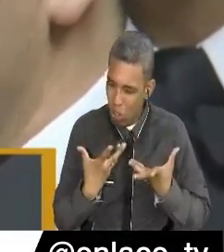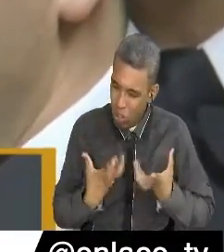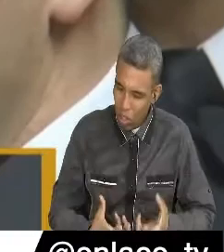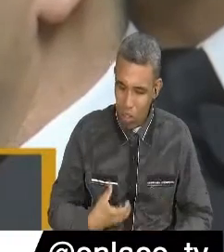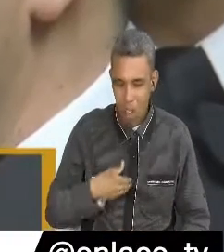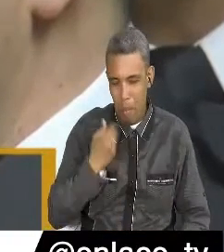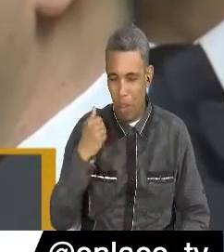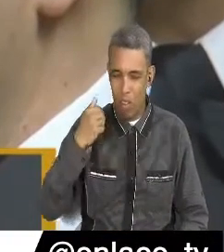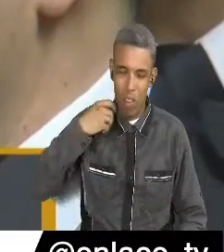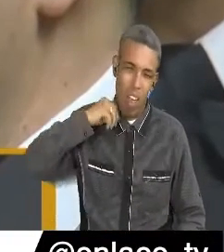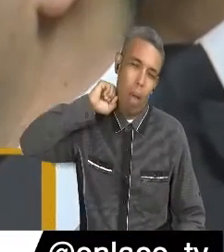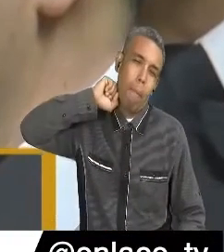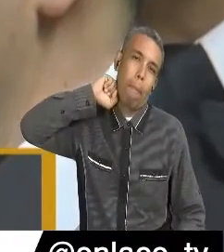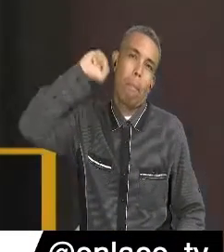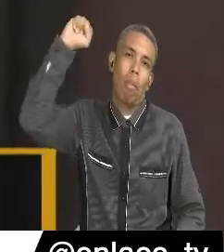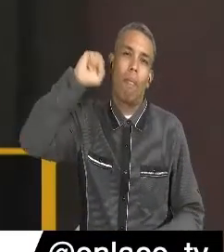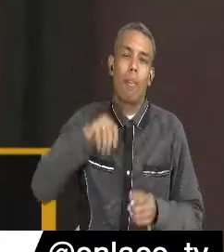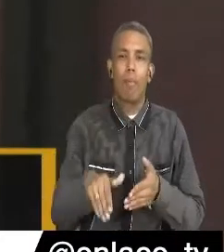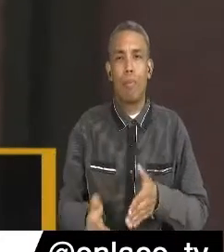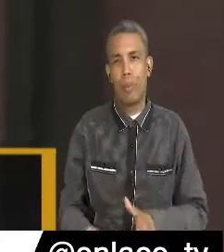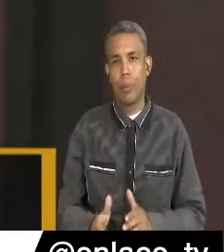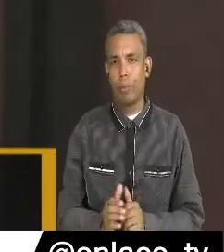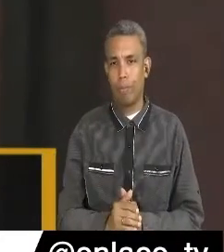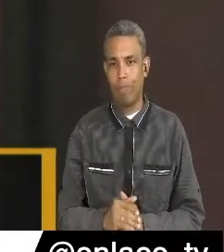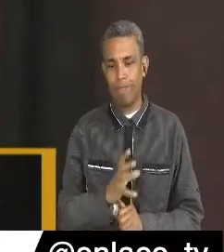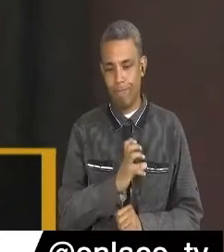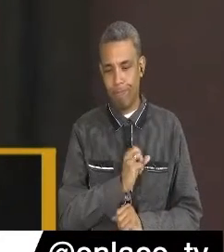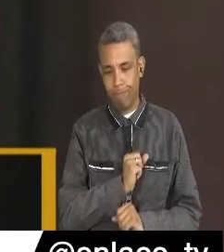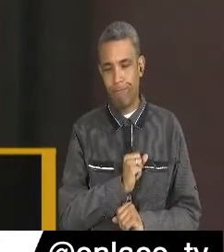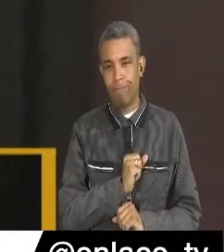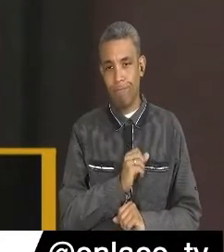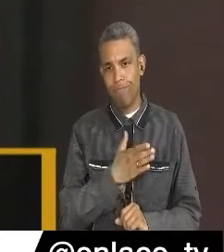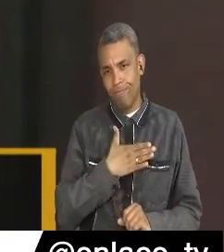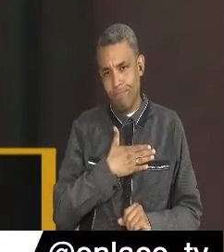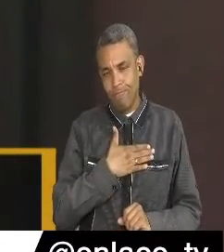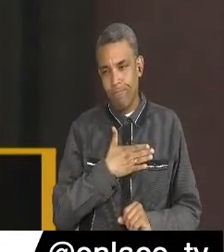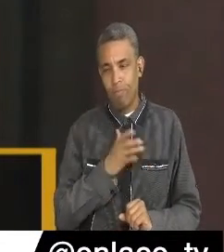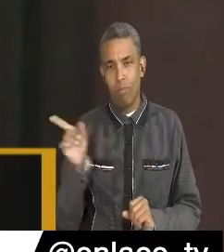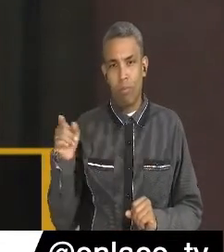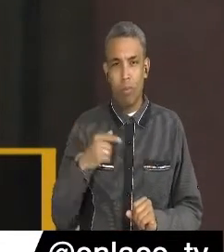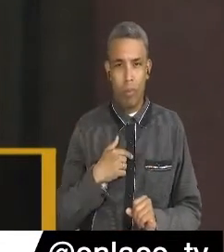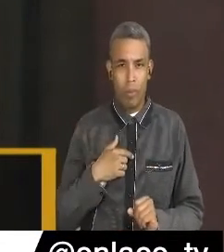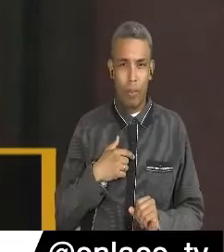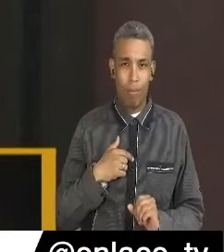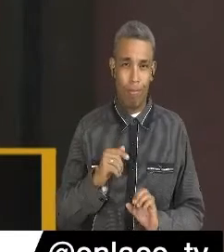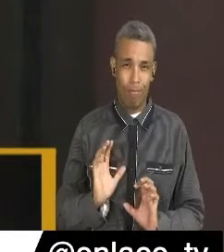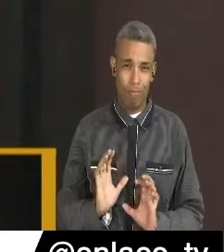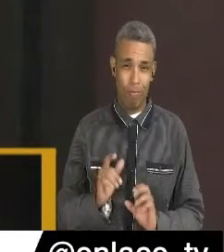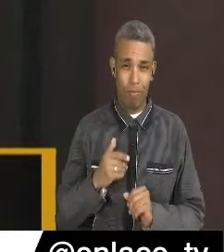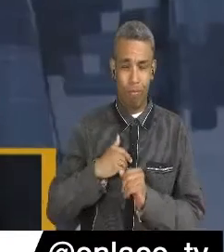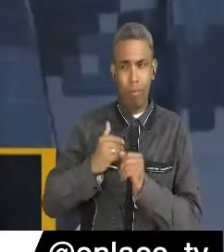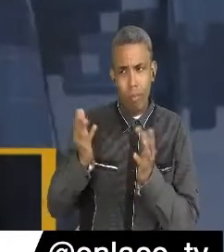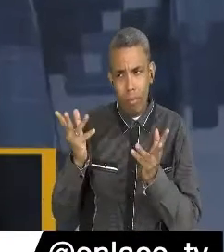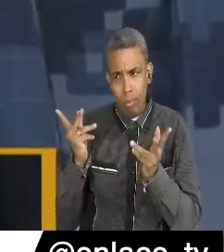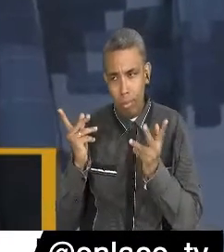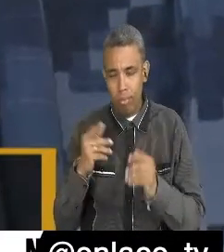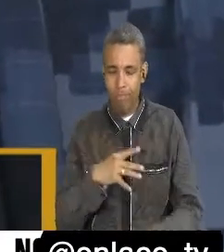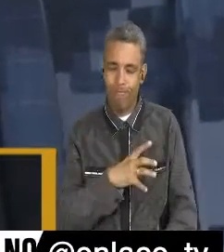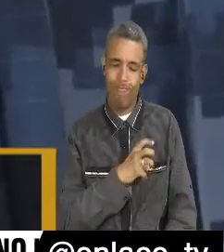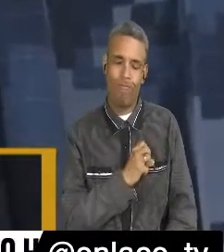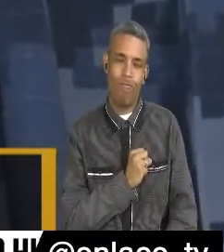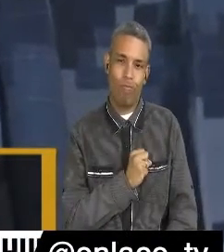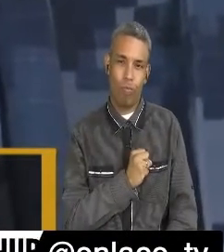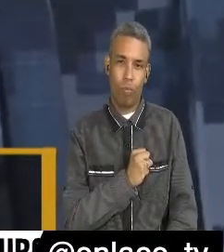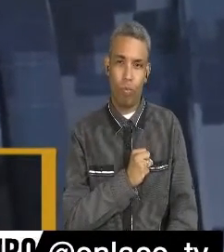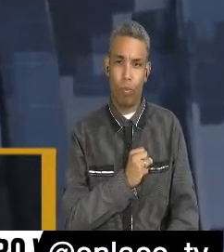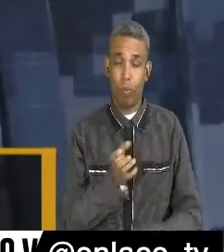esta información. Lamentamos desde Enlace Noticias esta fatal noticia. Por supuesto, a esta hora es